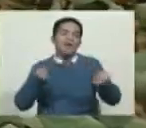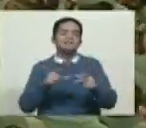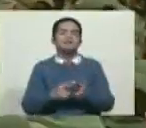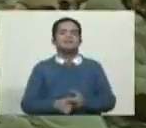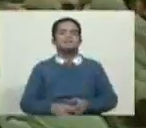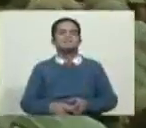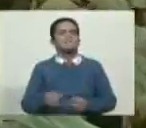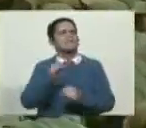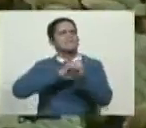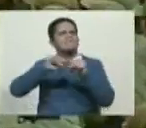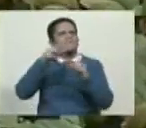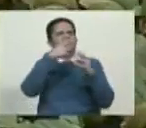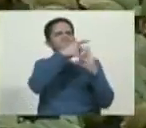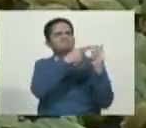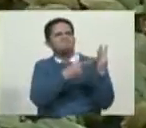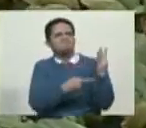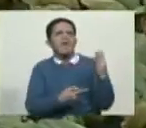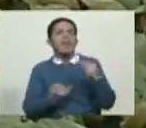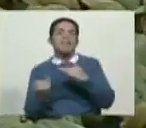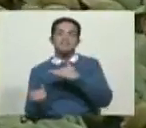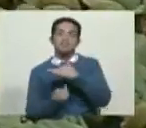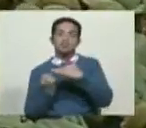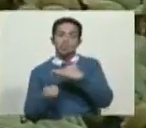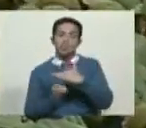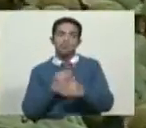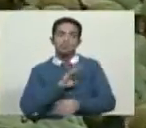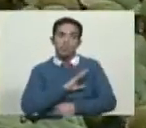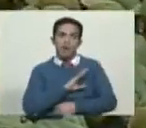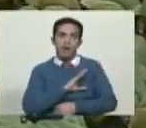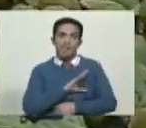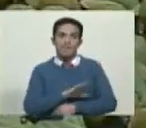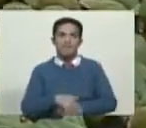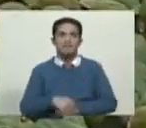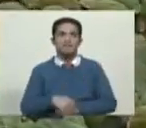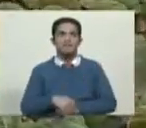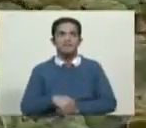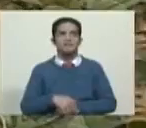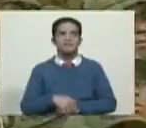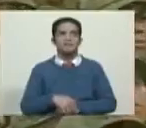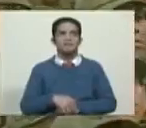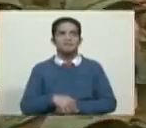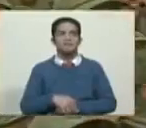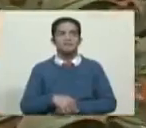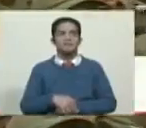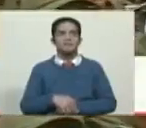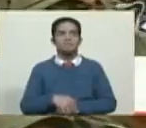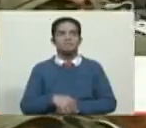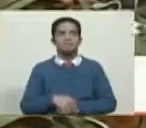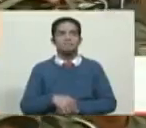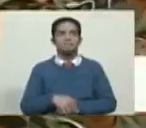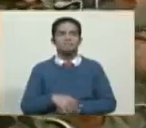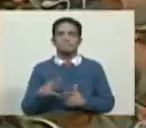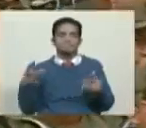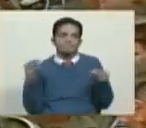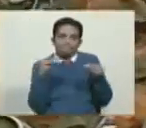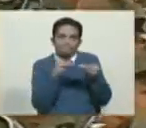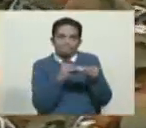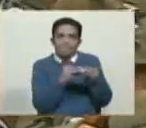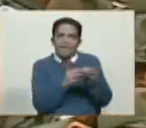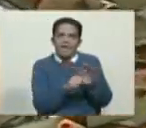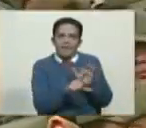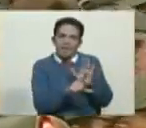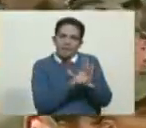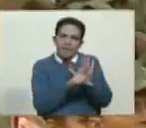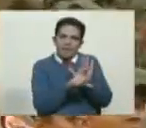todo lo que representa la institucionalidad, a vida, al calor de nuestras leyes, de